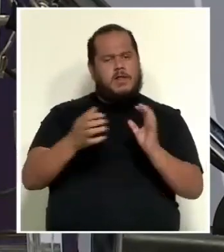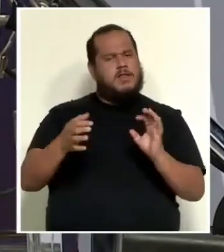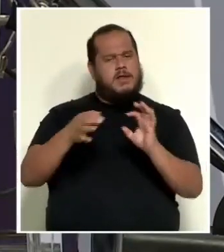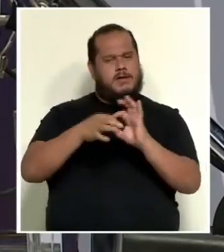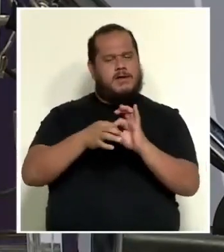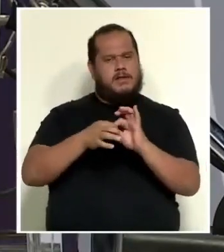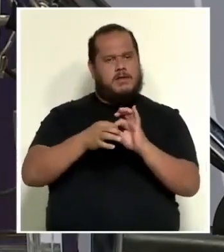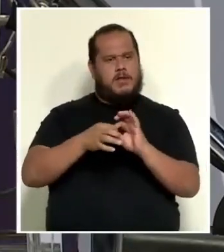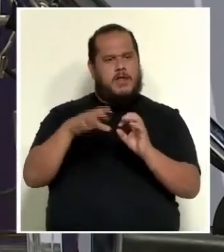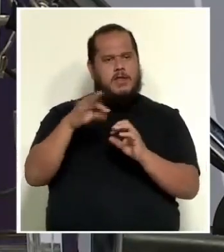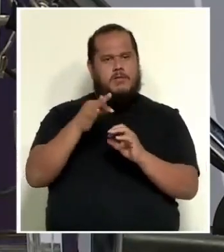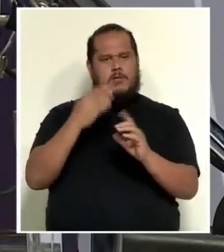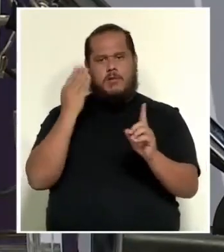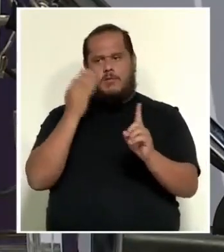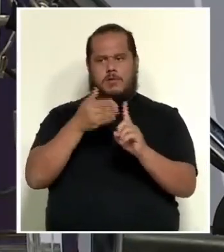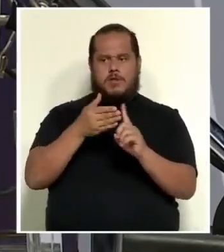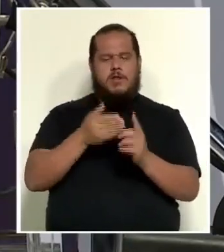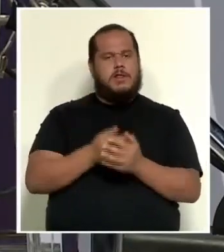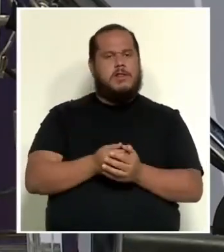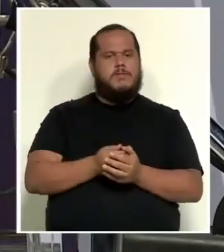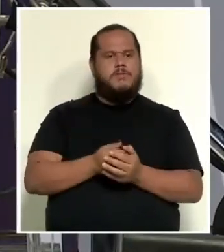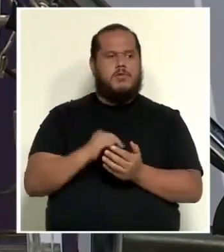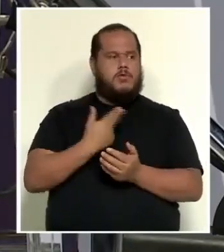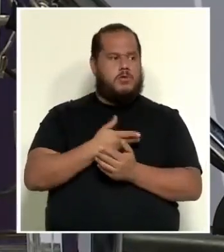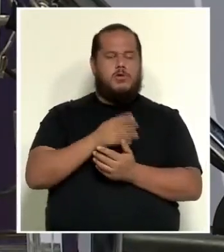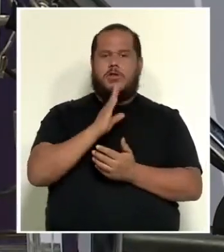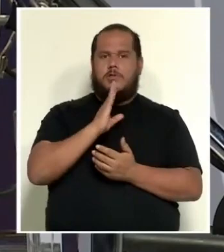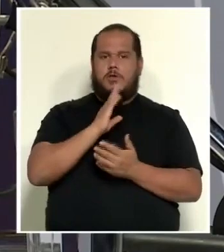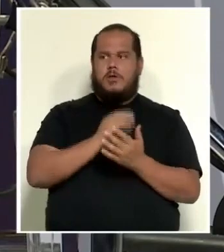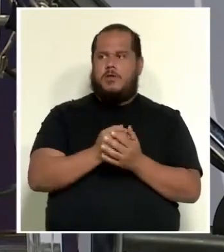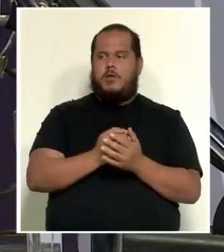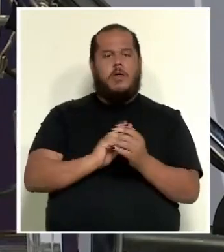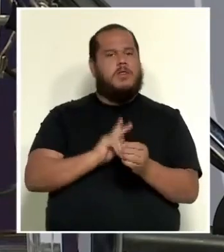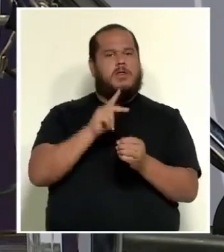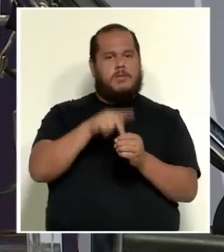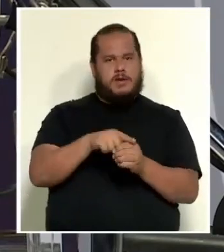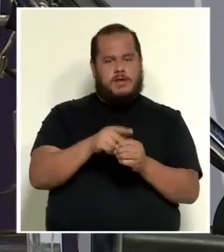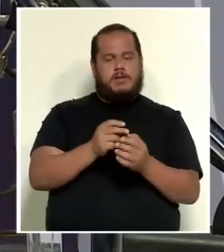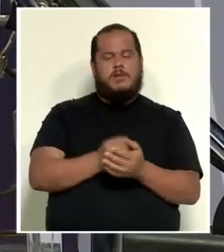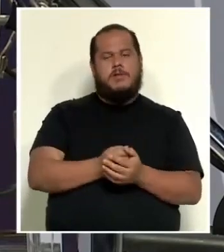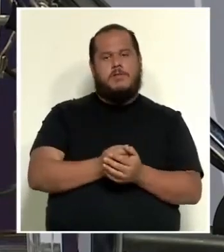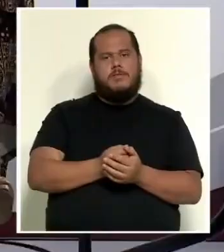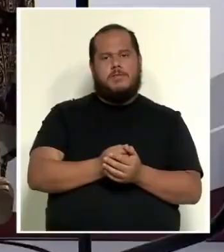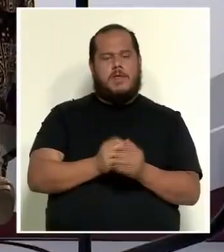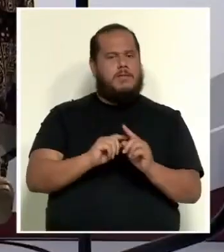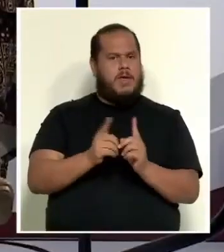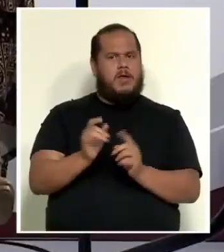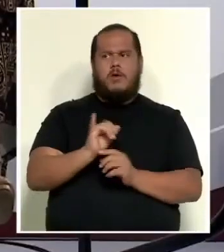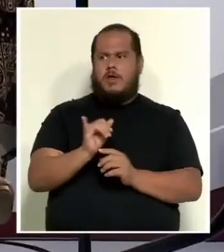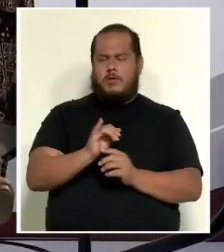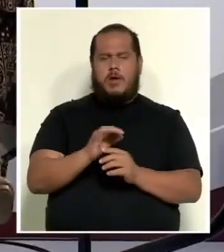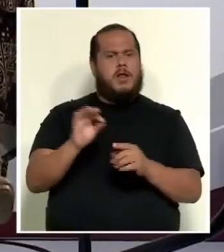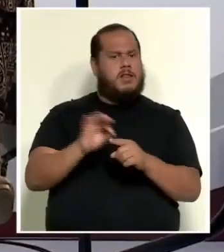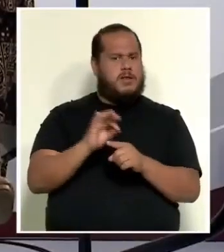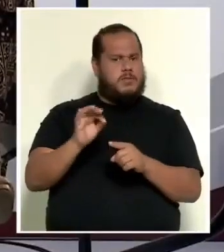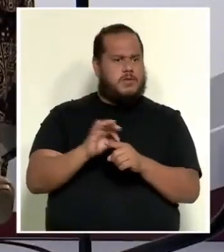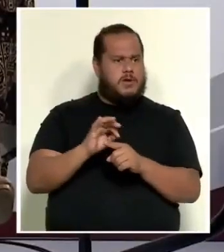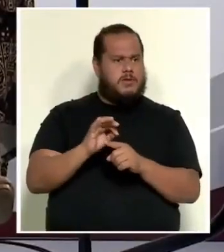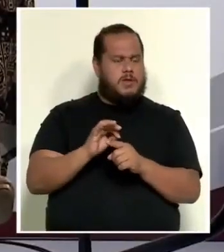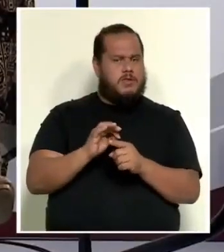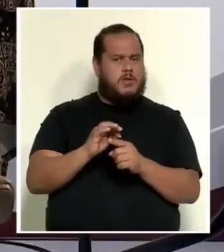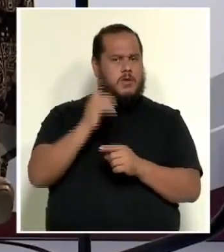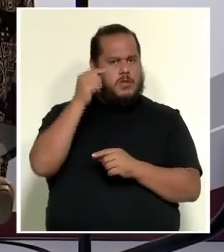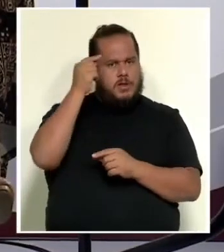correlacionan de manera muy directa. Estamos hablando de participación, pero además de funcionamiento